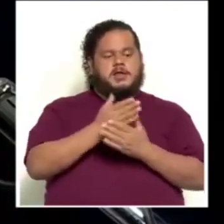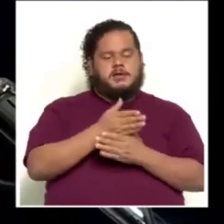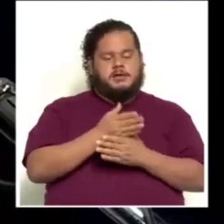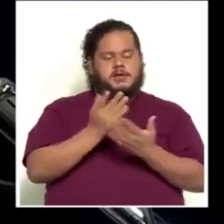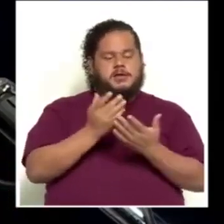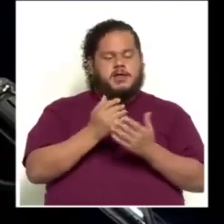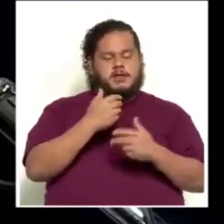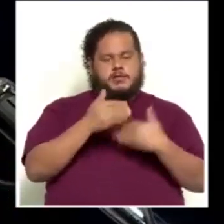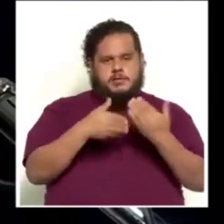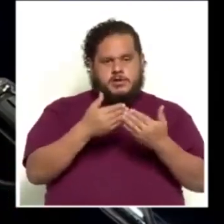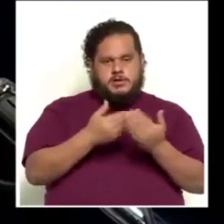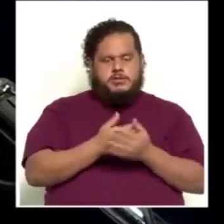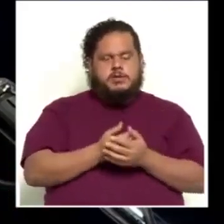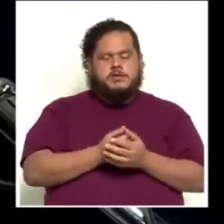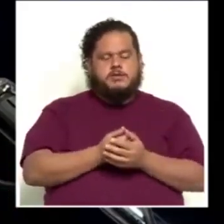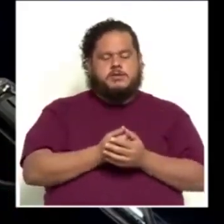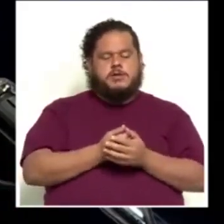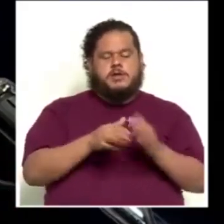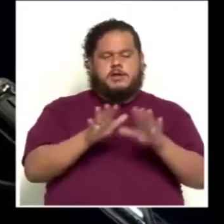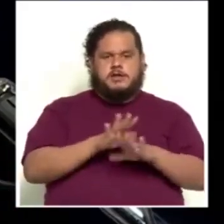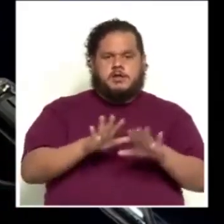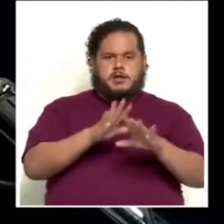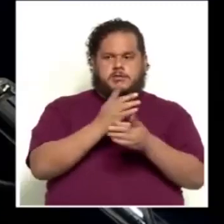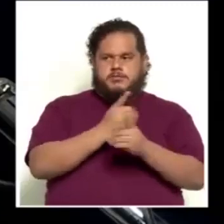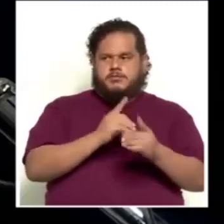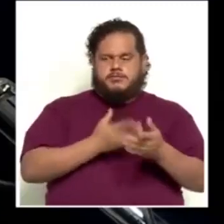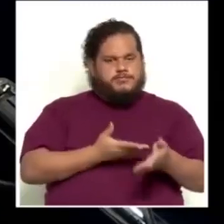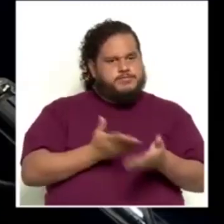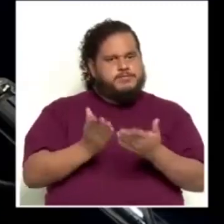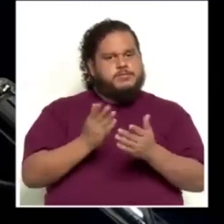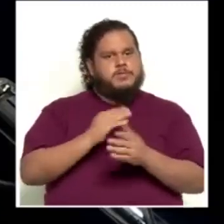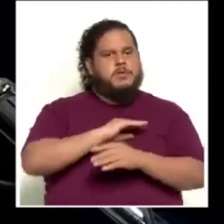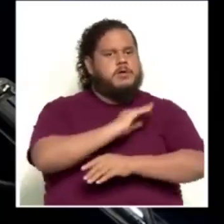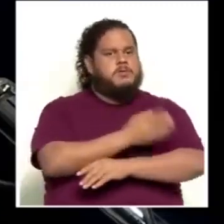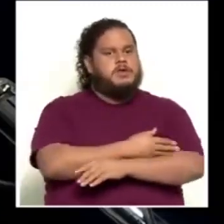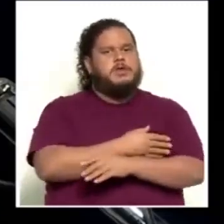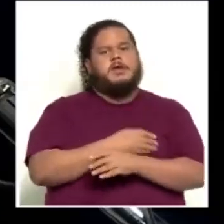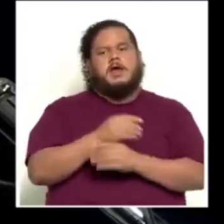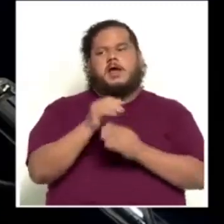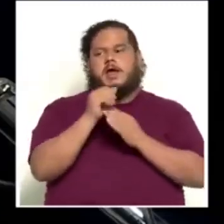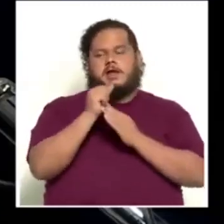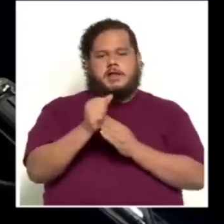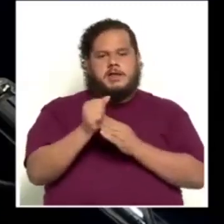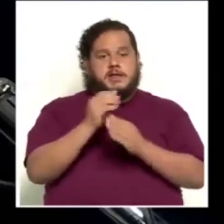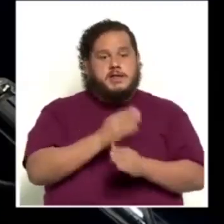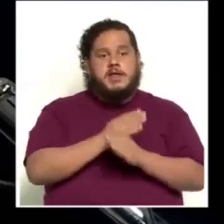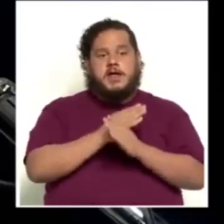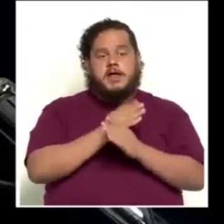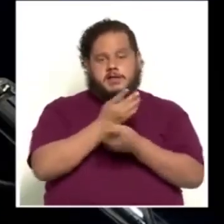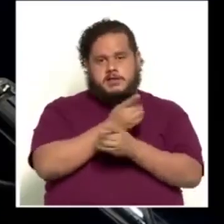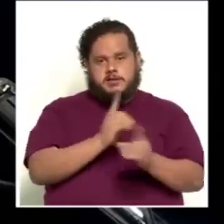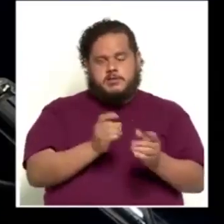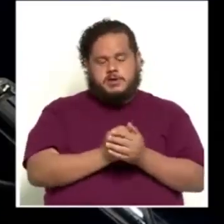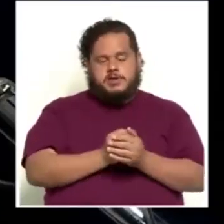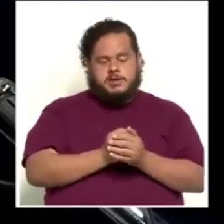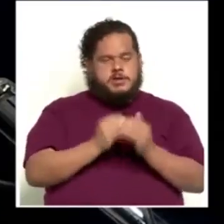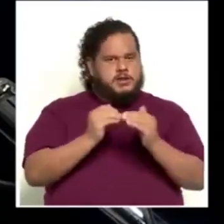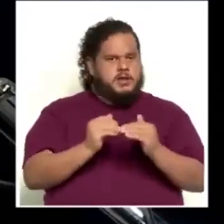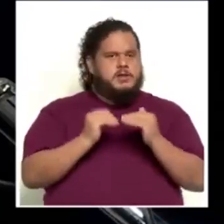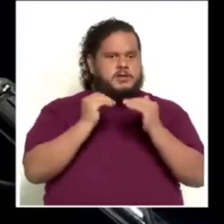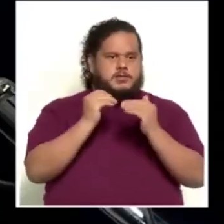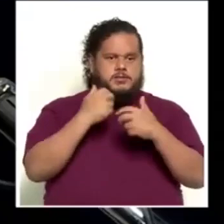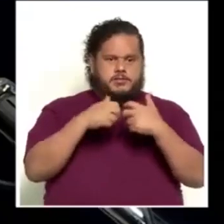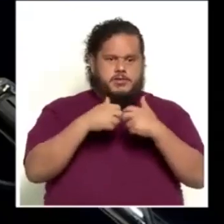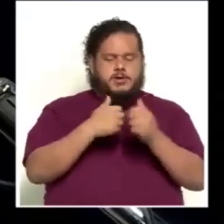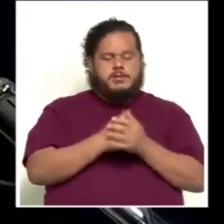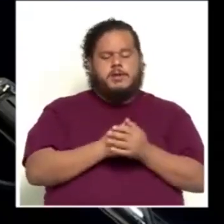procedimiento eleccionario democrático, está llevando al poder a líderes antidemocráticos, enorme paradoja,